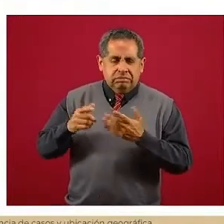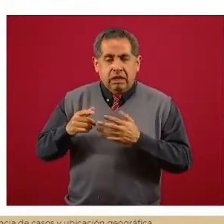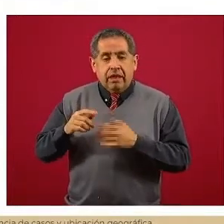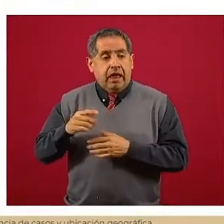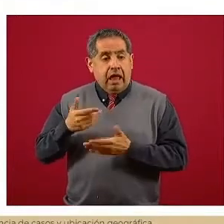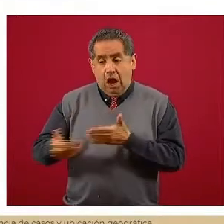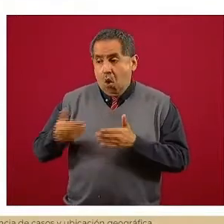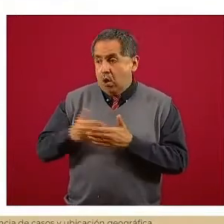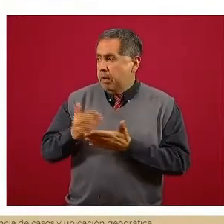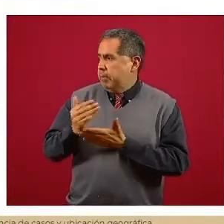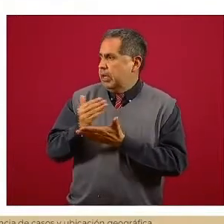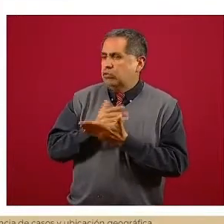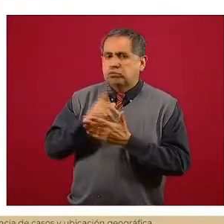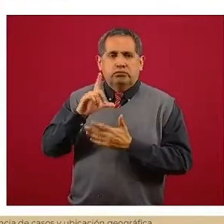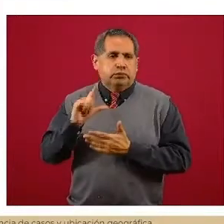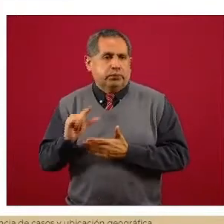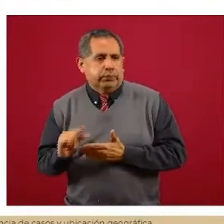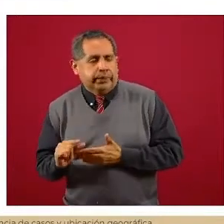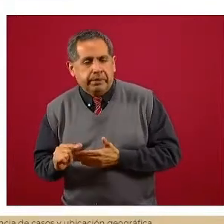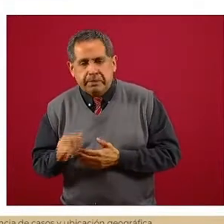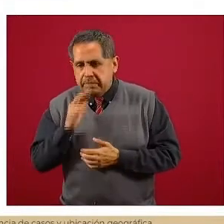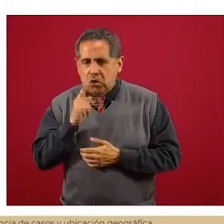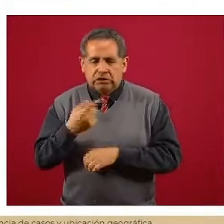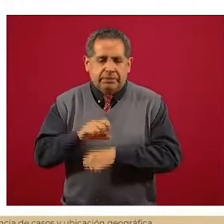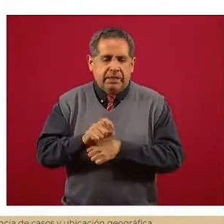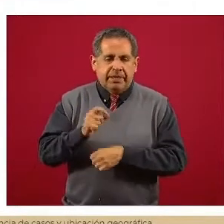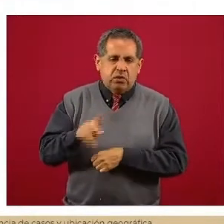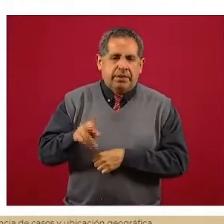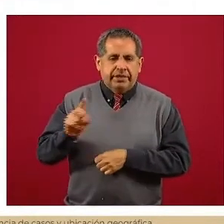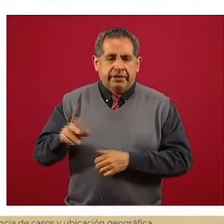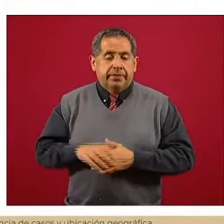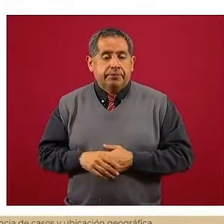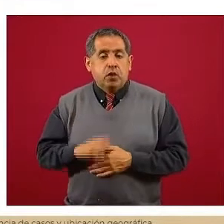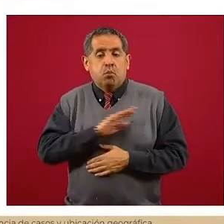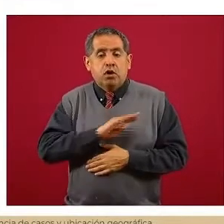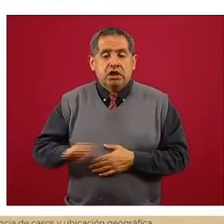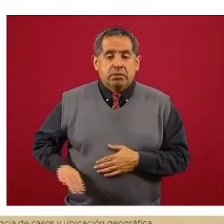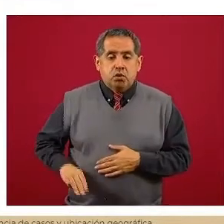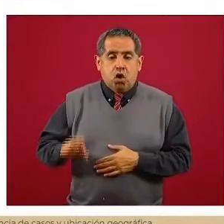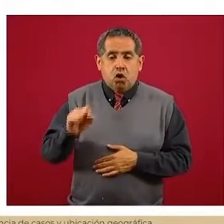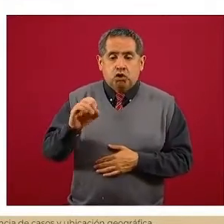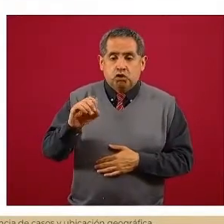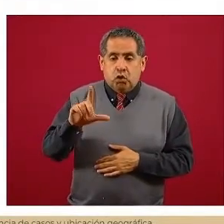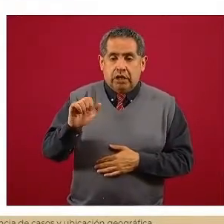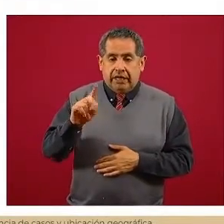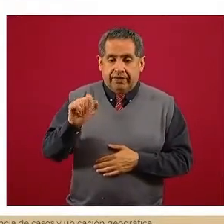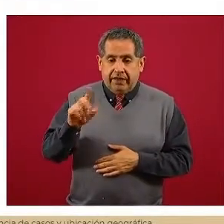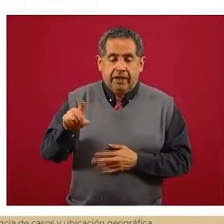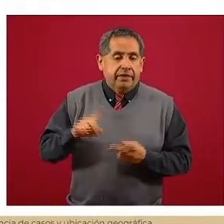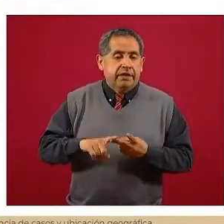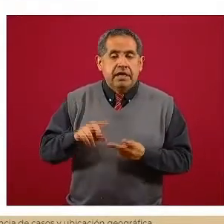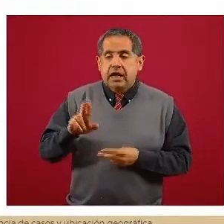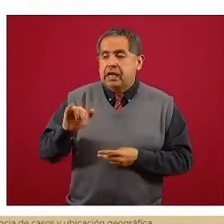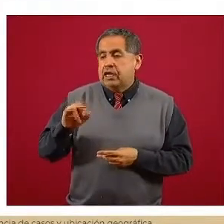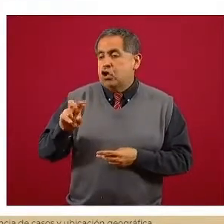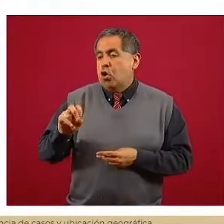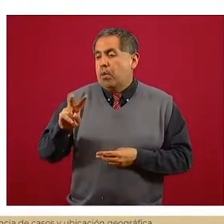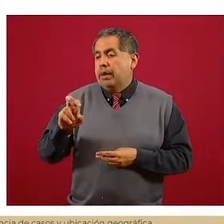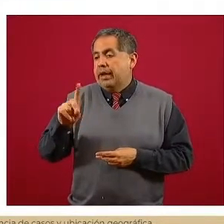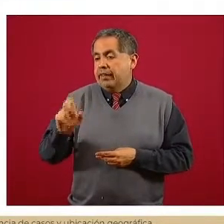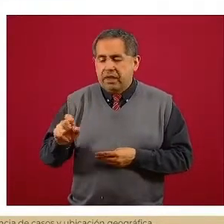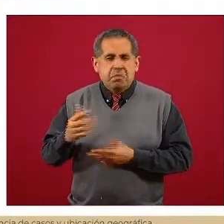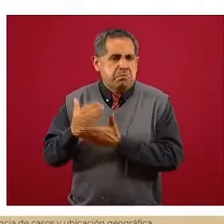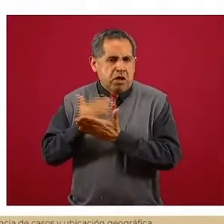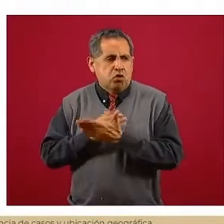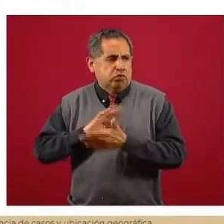caída importante también en la 29 y 30. Soledad de Graciano Sánchez, Río Verde, son municipios con menor intensidad en su